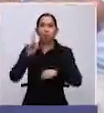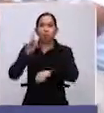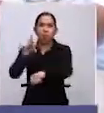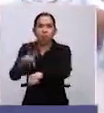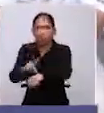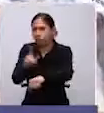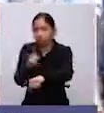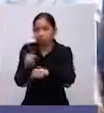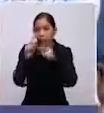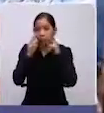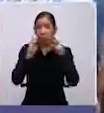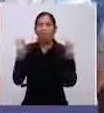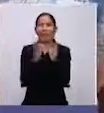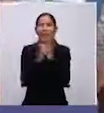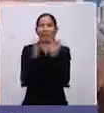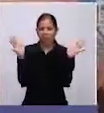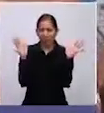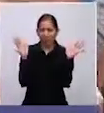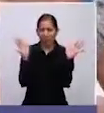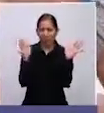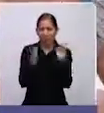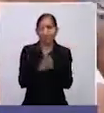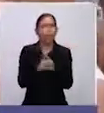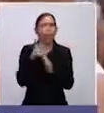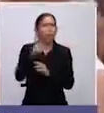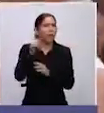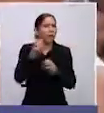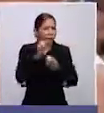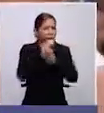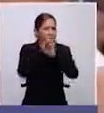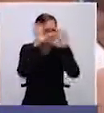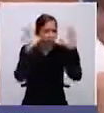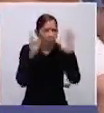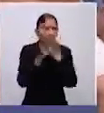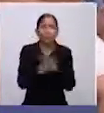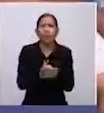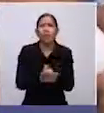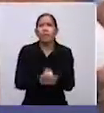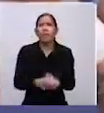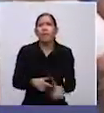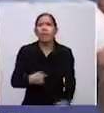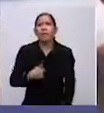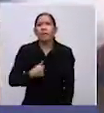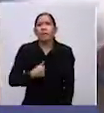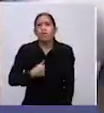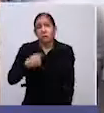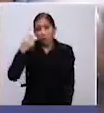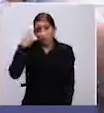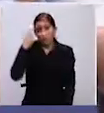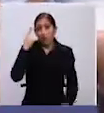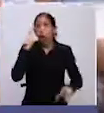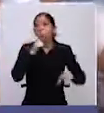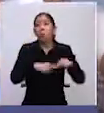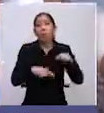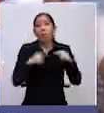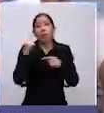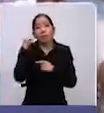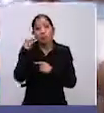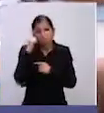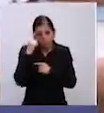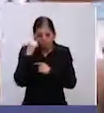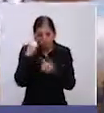de cuidado plurinacional. Y aquí hay que ser claros y enfáticos también. No podemos ver, y hay que romper una